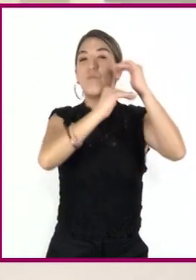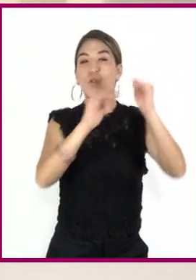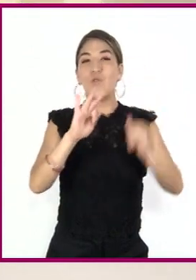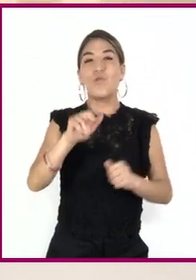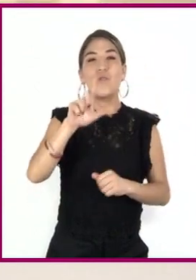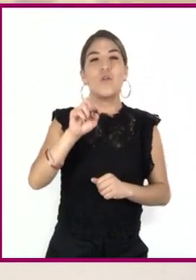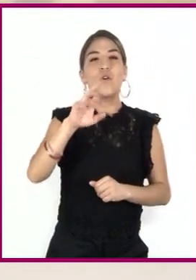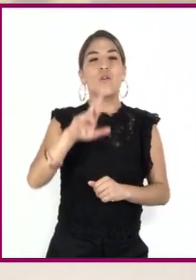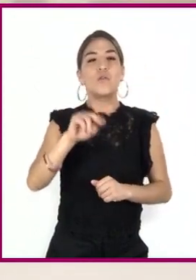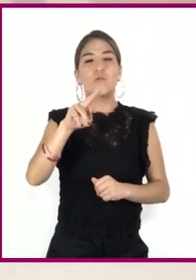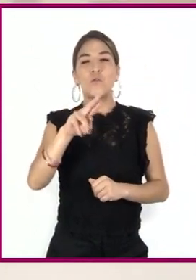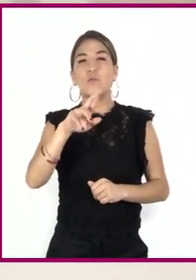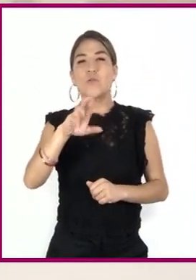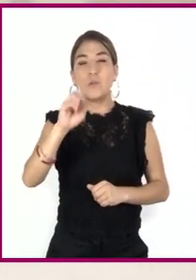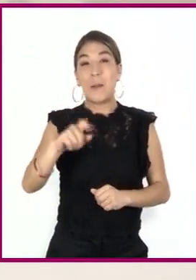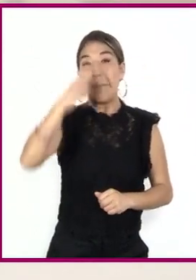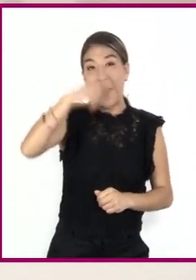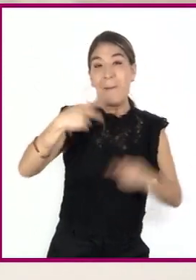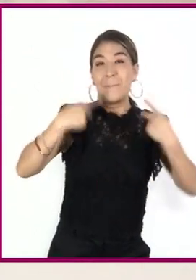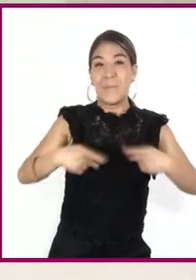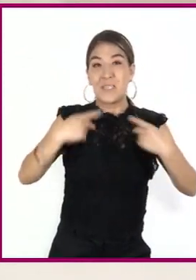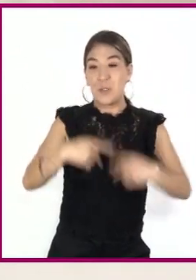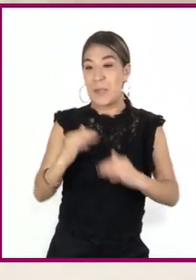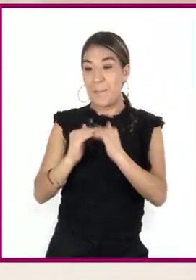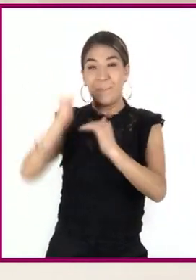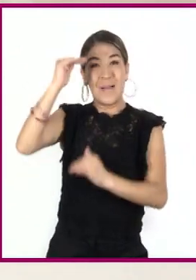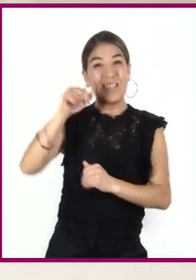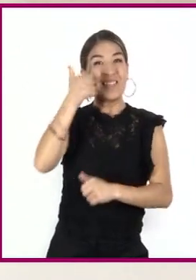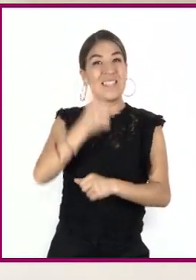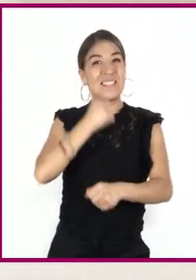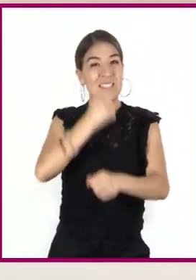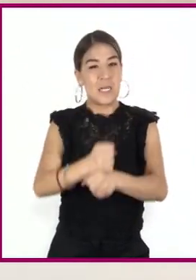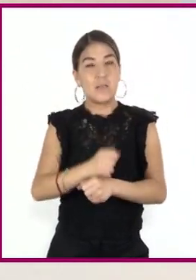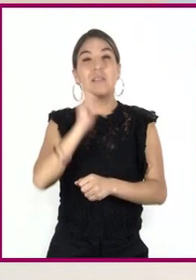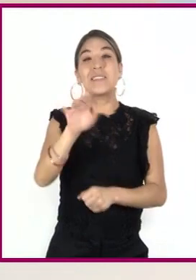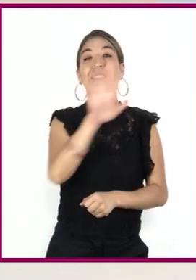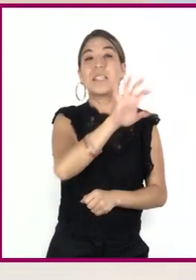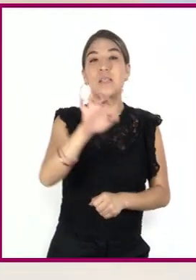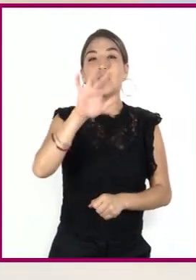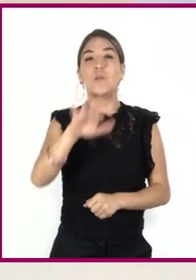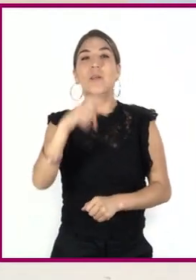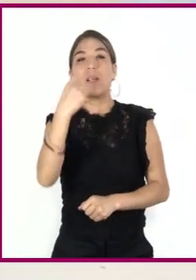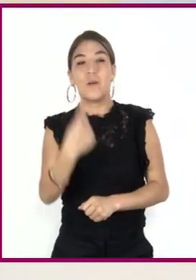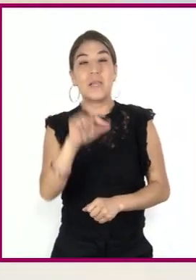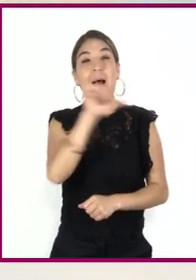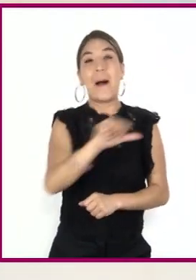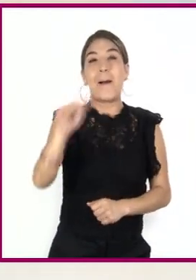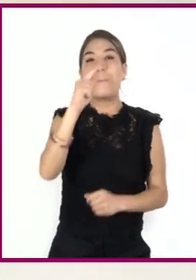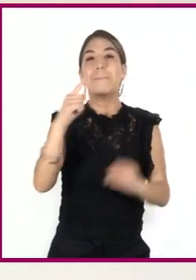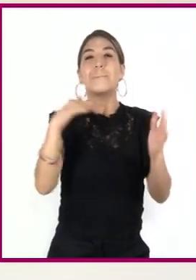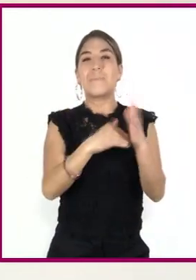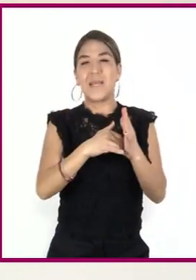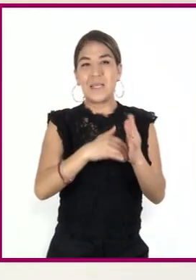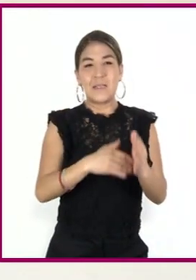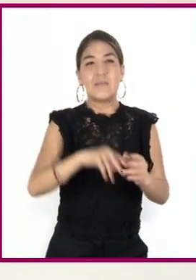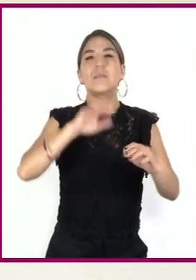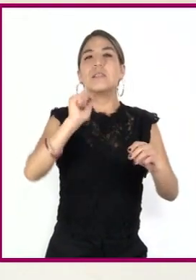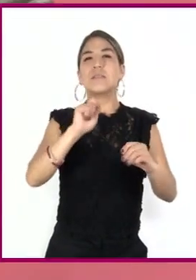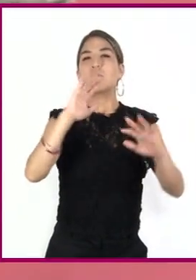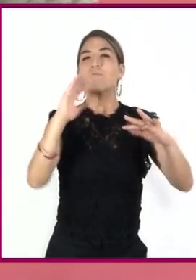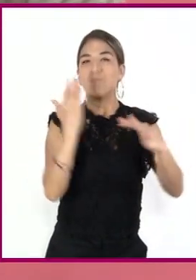de fluoruro total en personas mayores de 6 años es de 551 a 1500 partes por